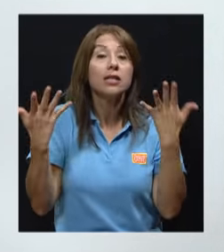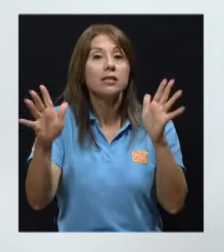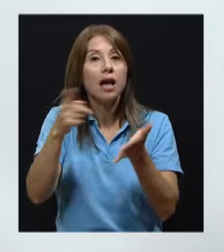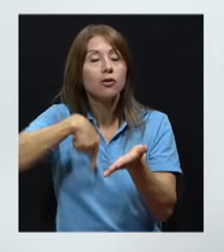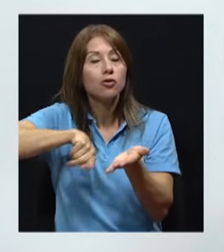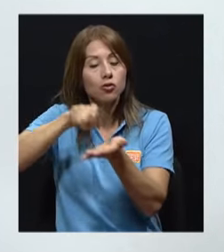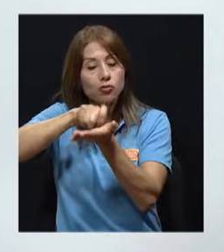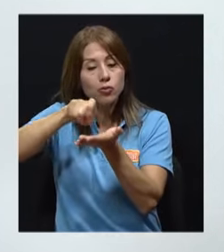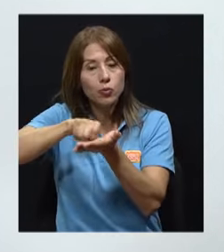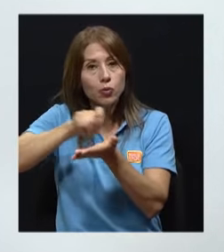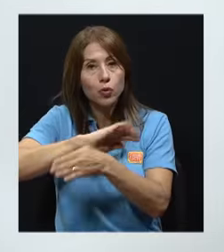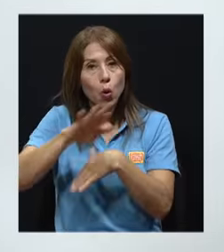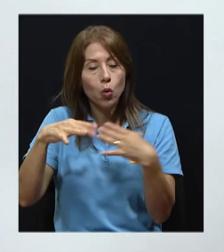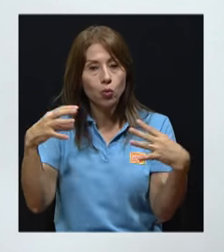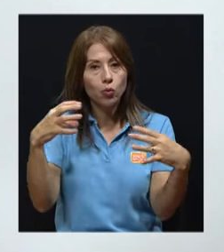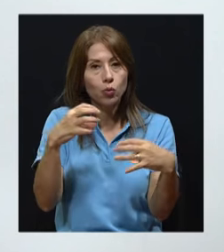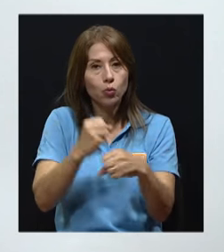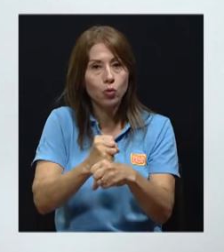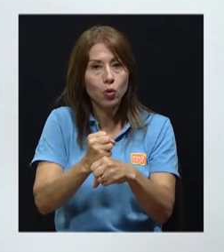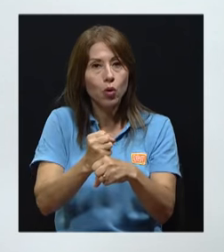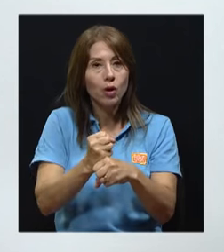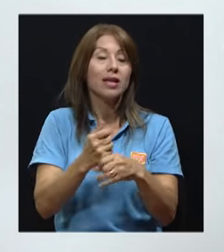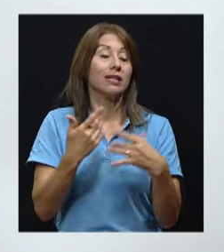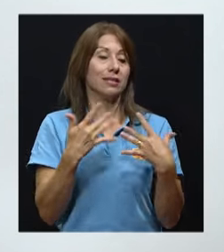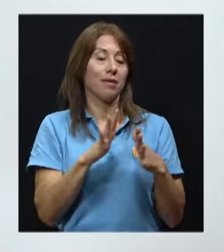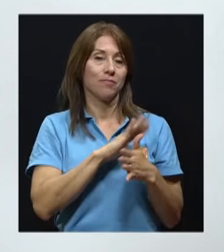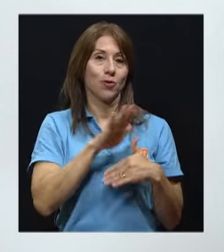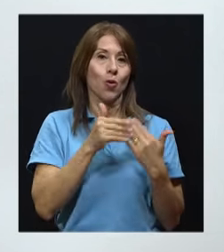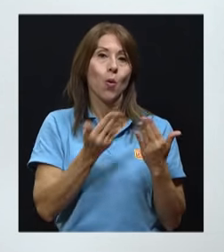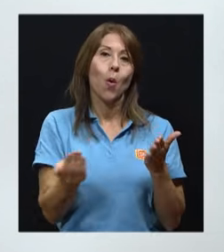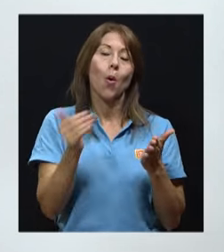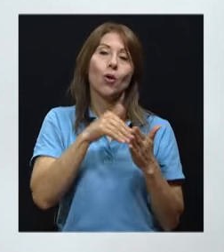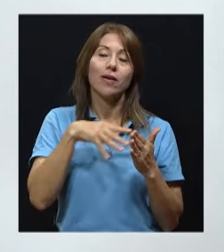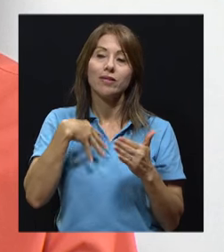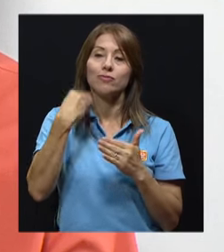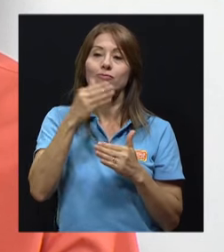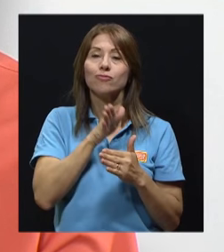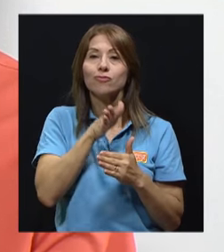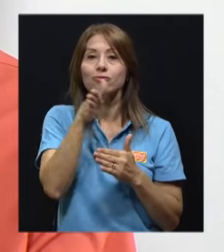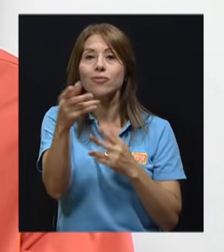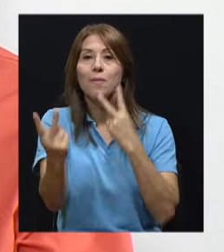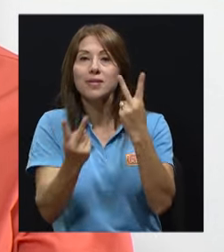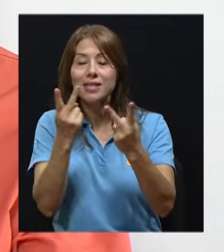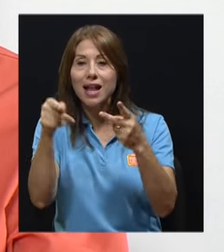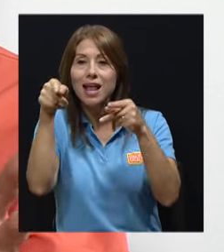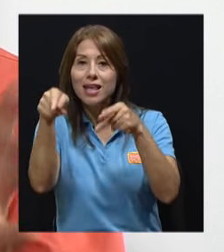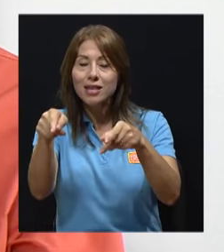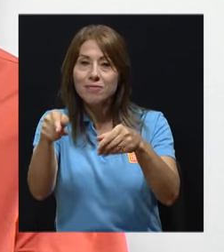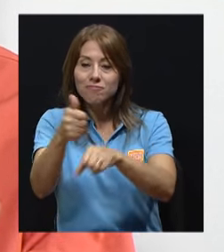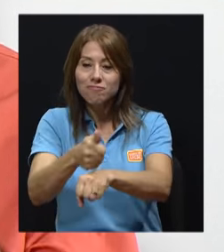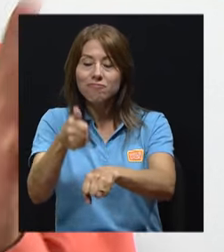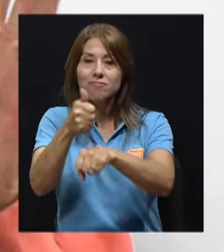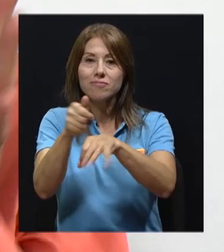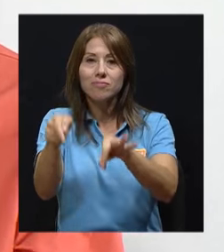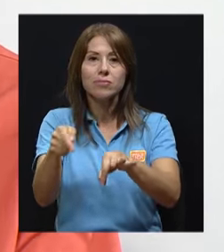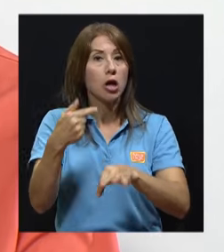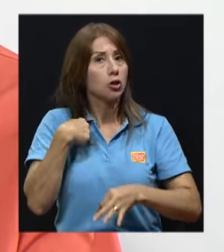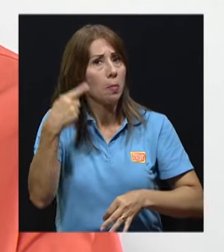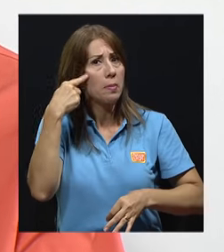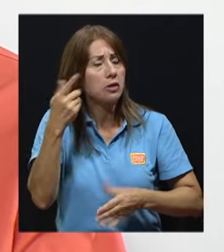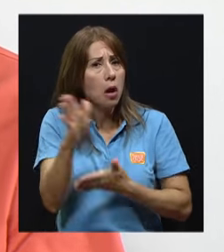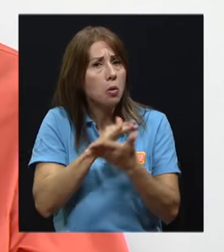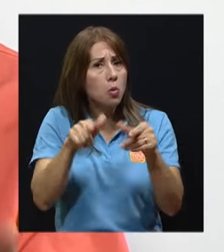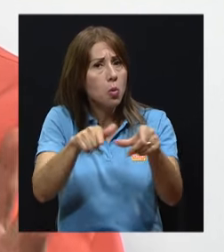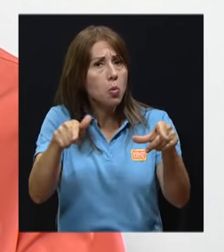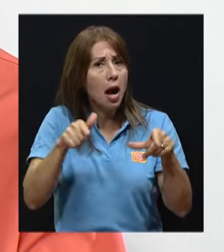regresamos otra vez al campo y lo ejecutamos interesante raciel yo me imagino que algunos de esos sitios son muy remotos